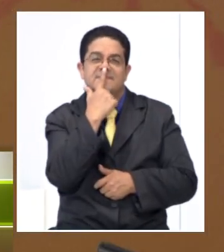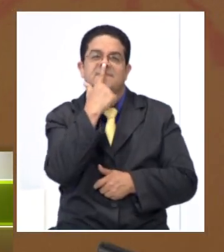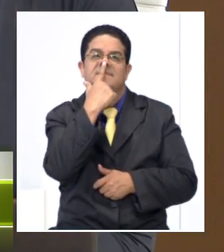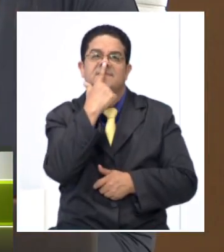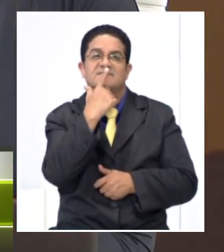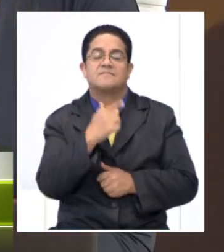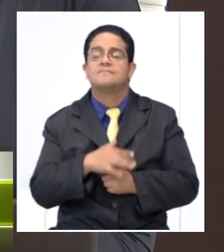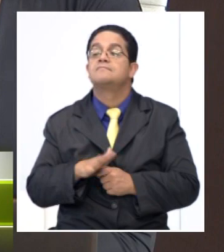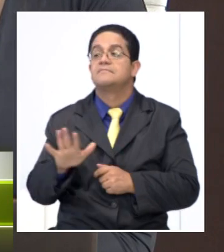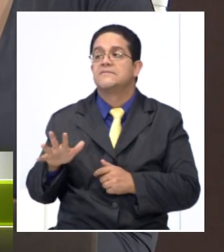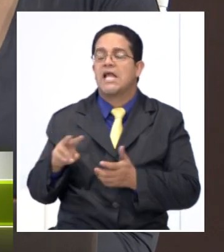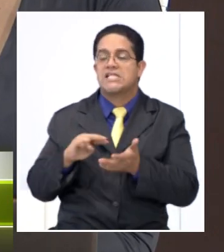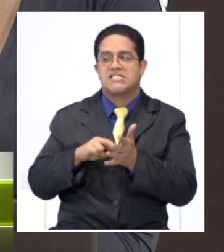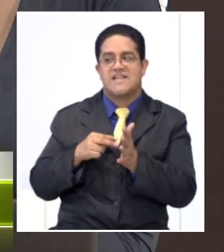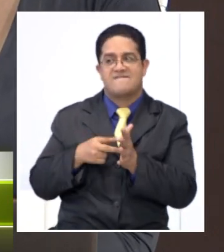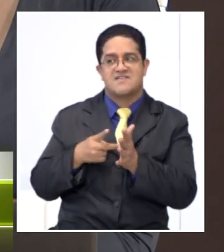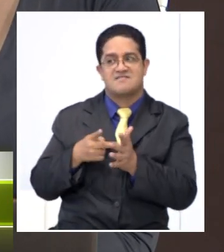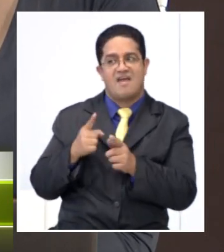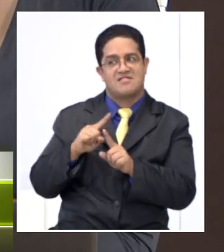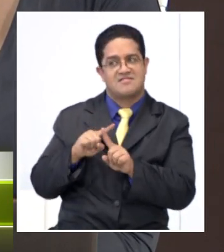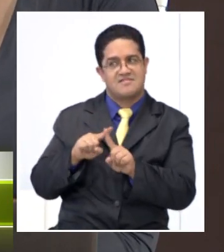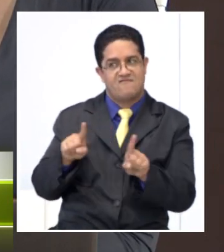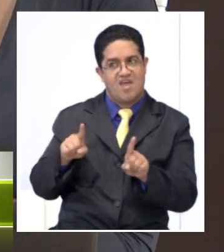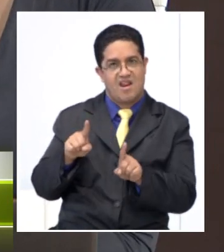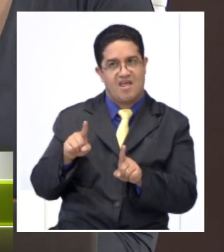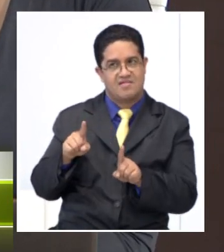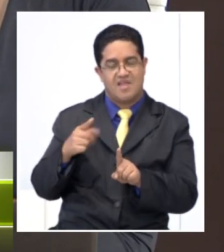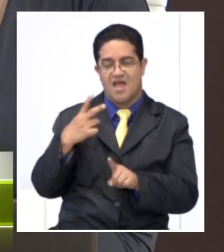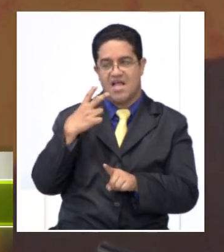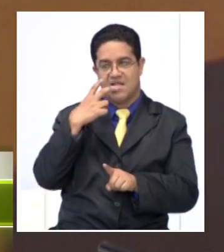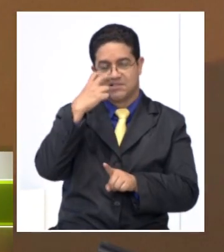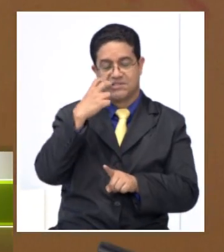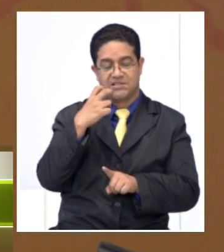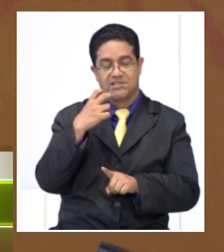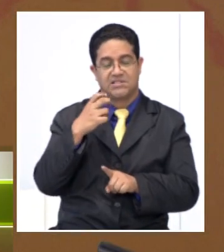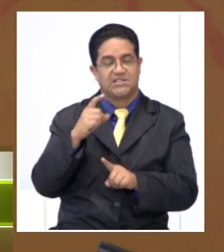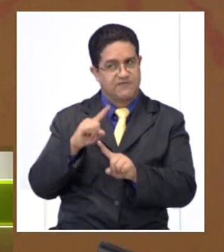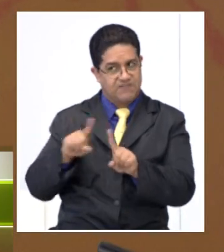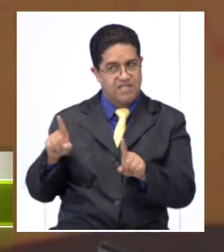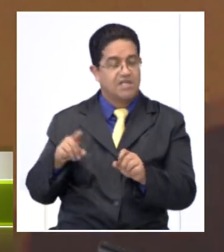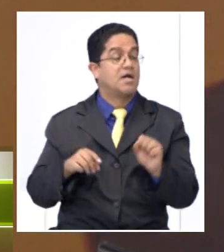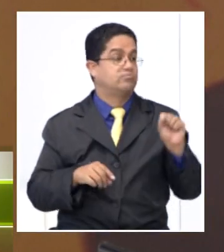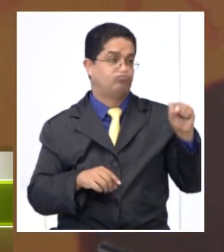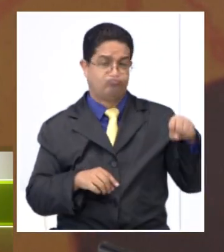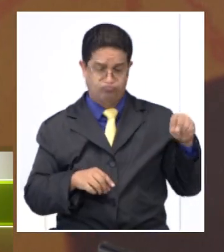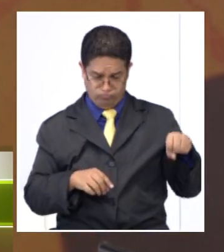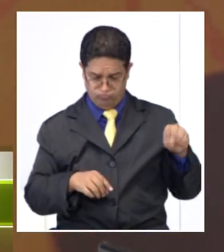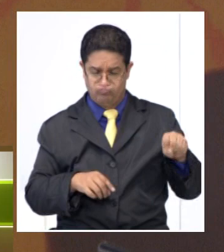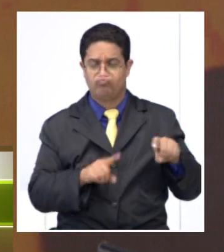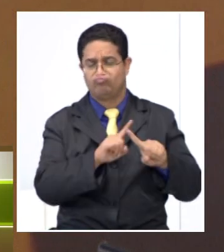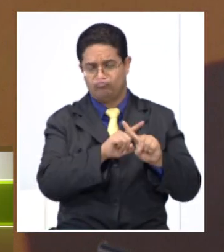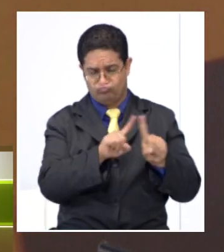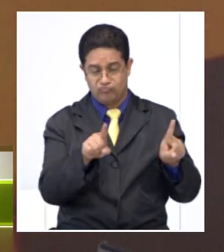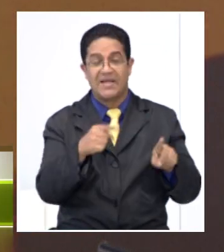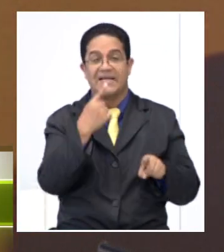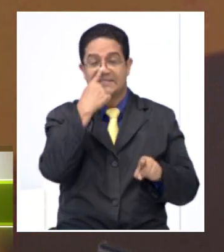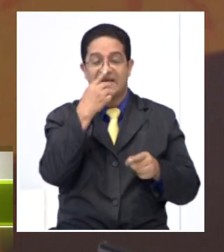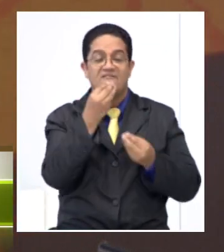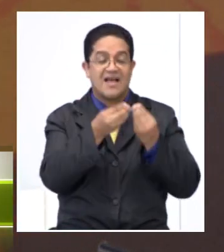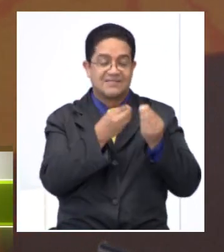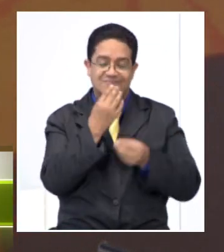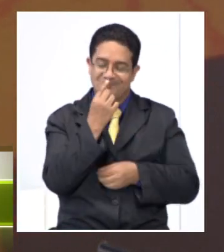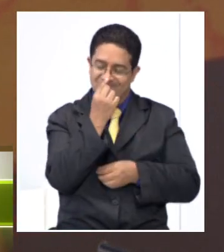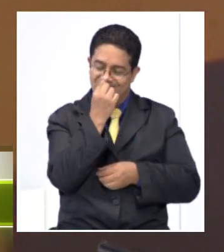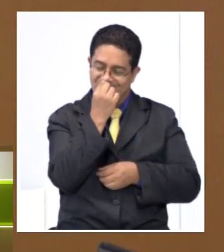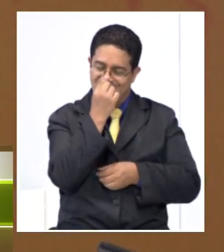nasal. Lo que no va a hacer es rellenar, que es diferente a el ácido hialurónico. Correcto. Totalmente distinto. Ajá, totalmente distinto. Ya va a liberar el músculo que está allí y